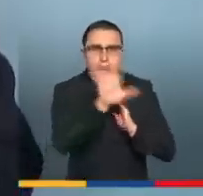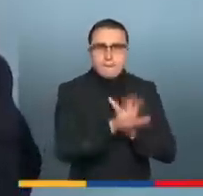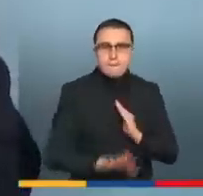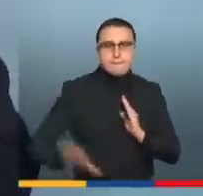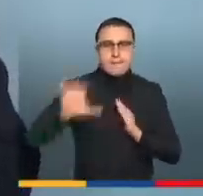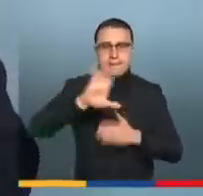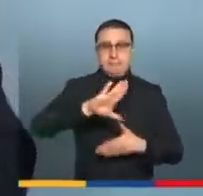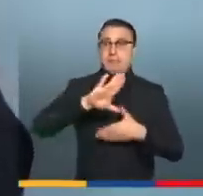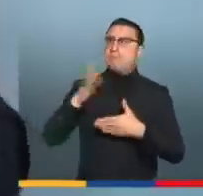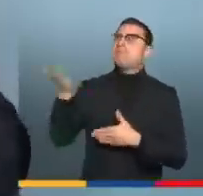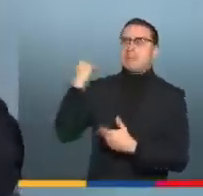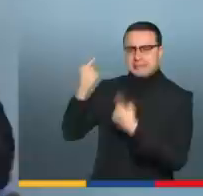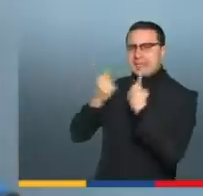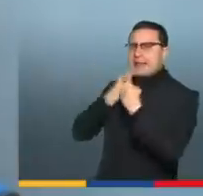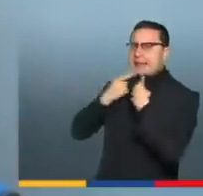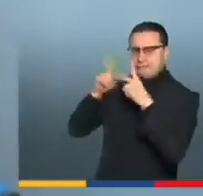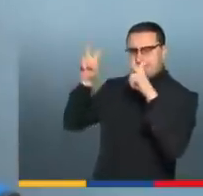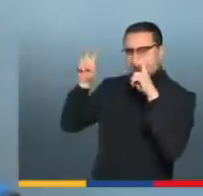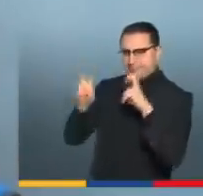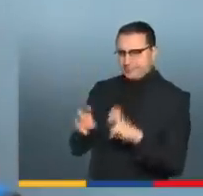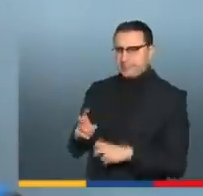Bien,